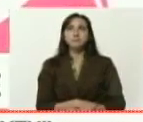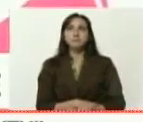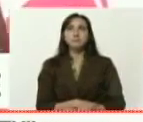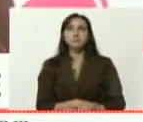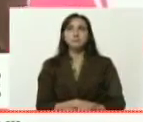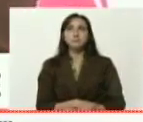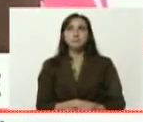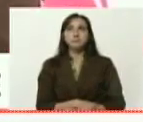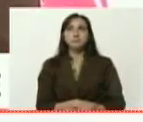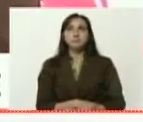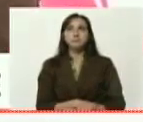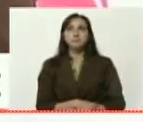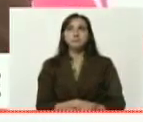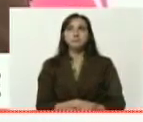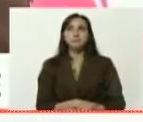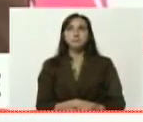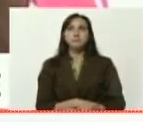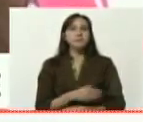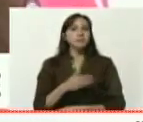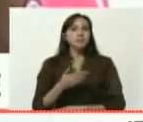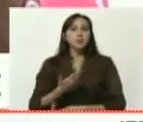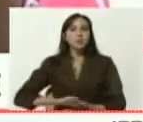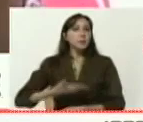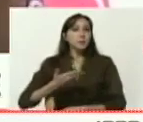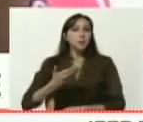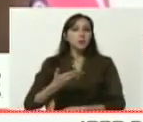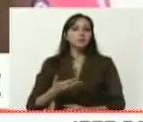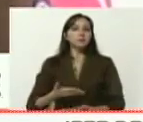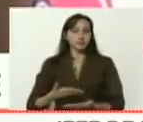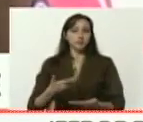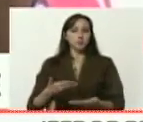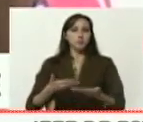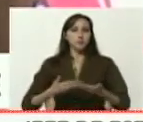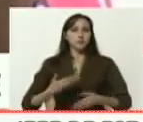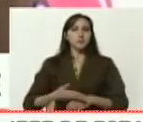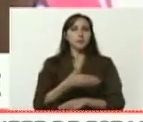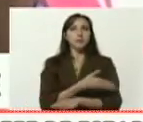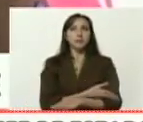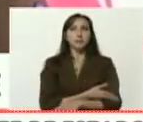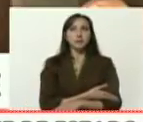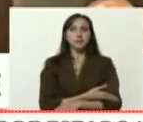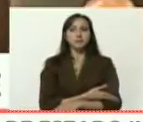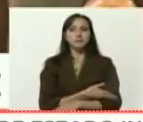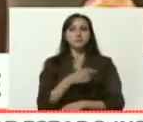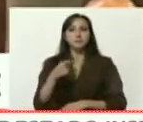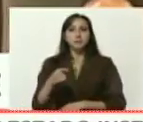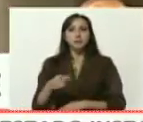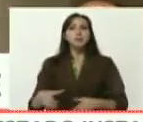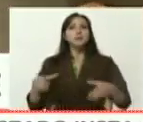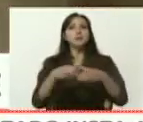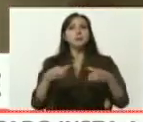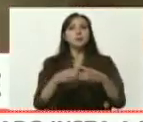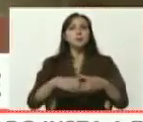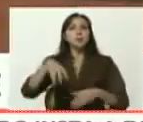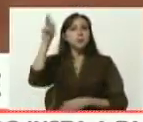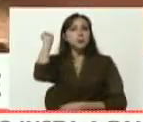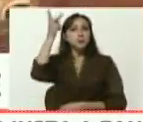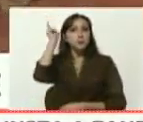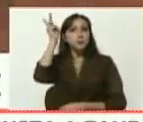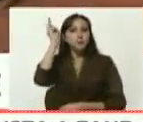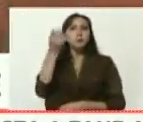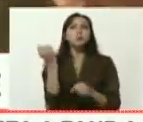Miren lo significativo, algo que he recibido del Sindicato de Maestros y